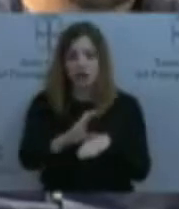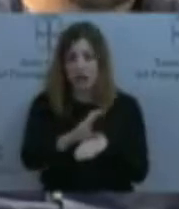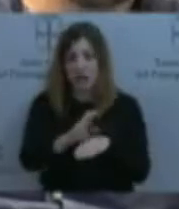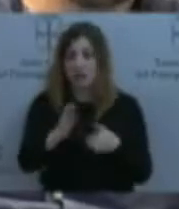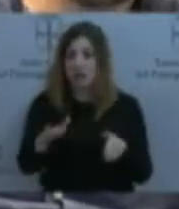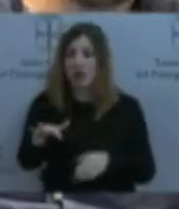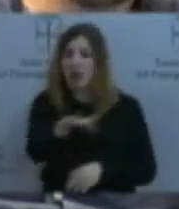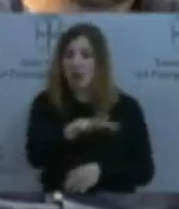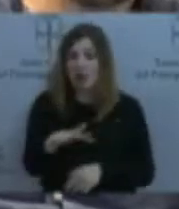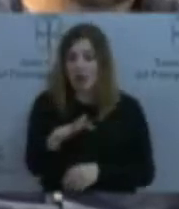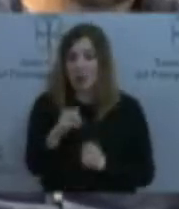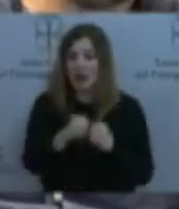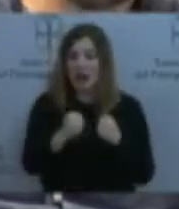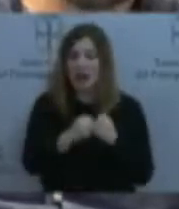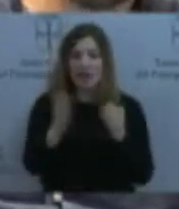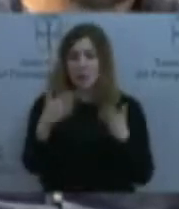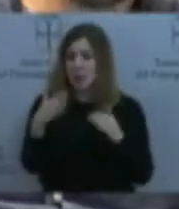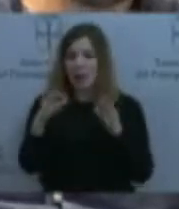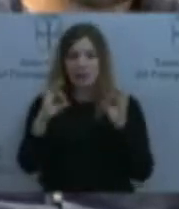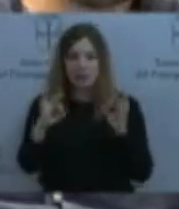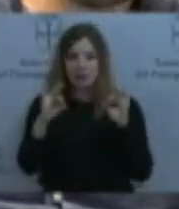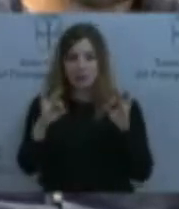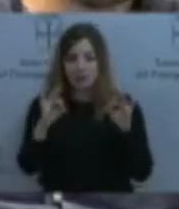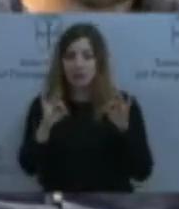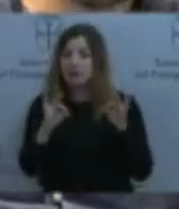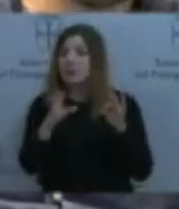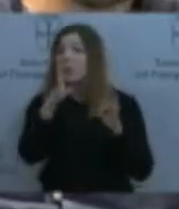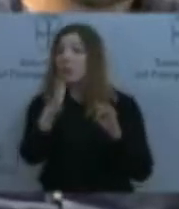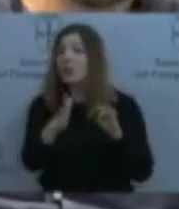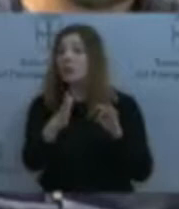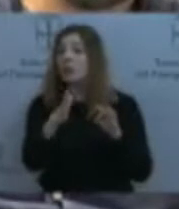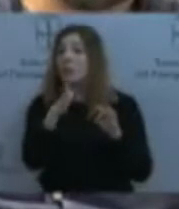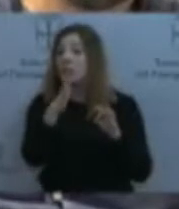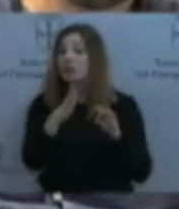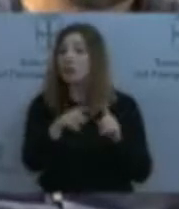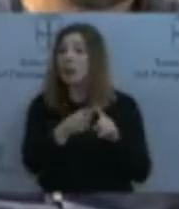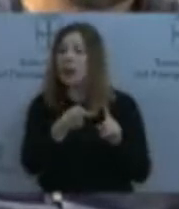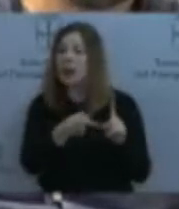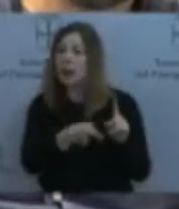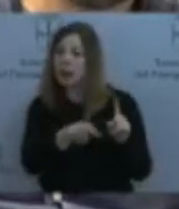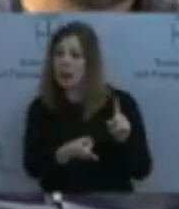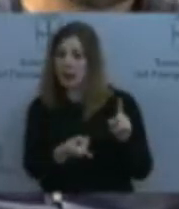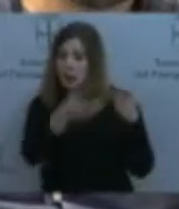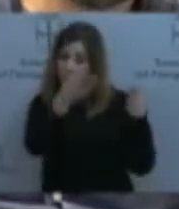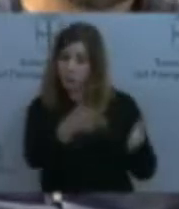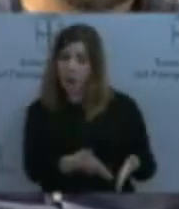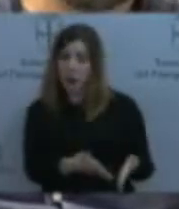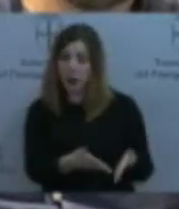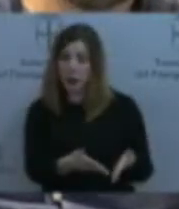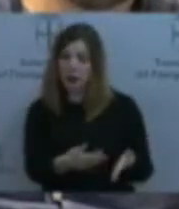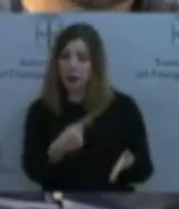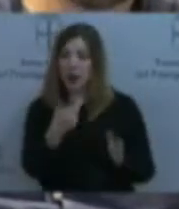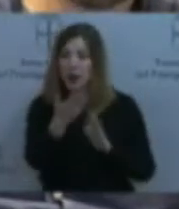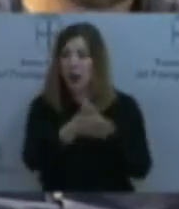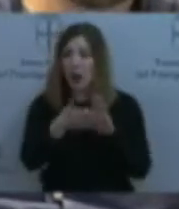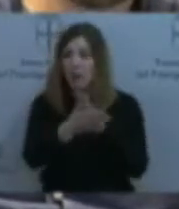efectivamente. Precisamente, de ahí la sorna y de ahí que usted efectivamente haga tanto hincapié en que en algunas partes, tanto del proyecto de emergencia